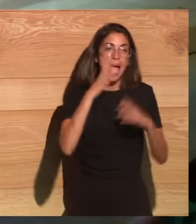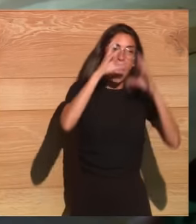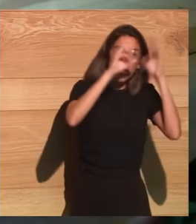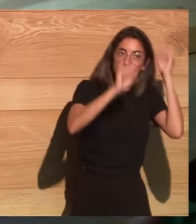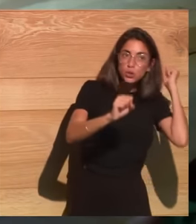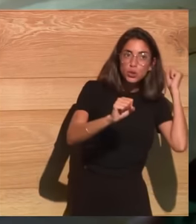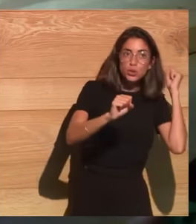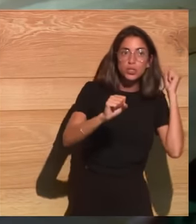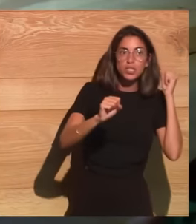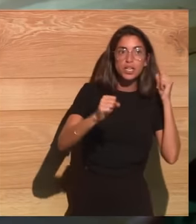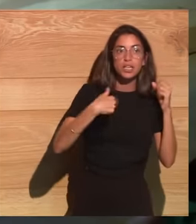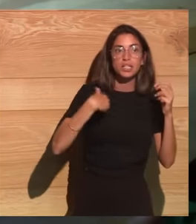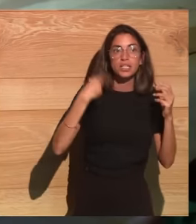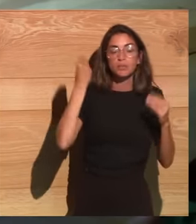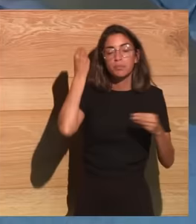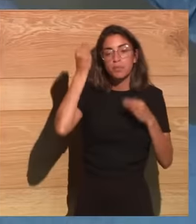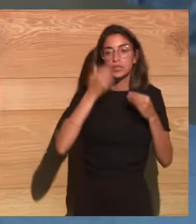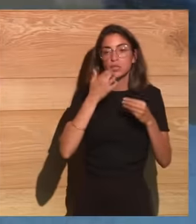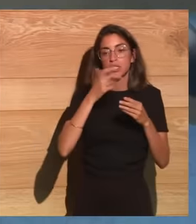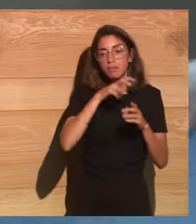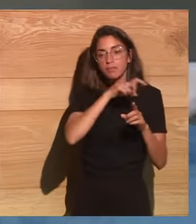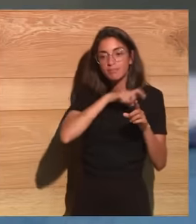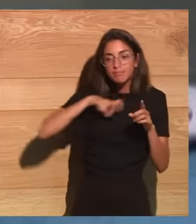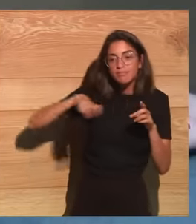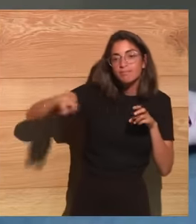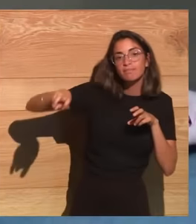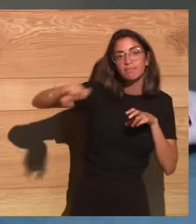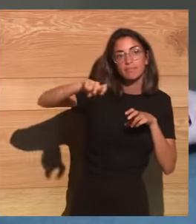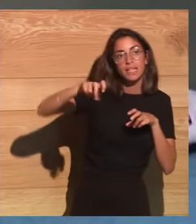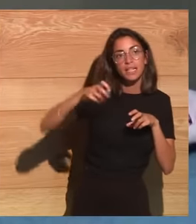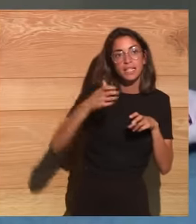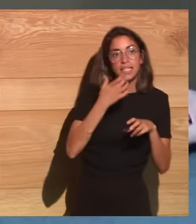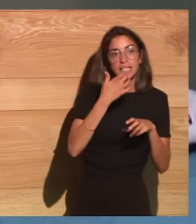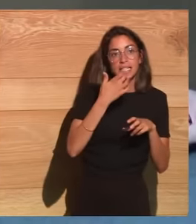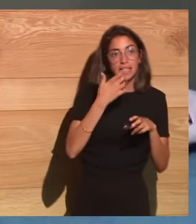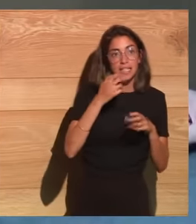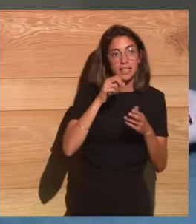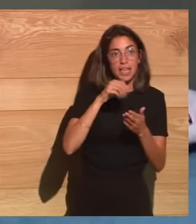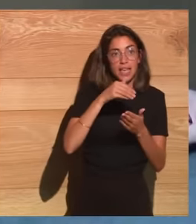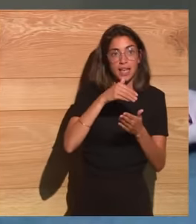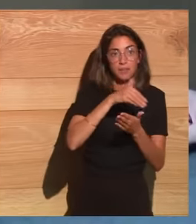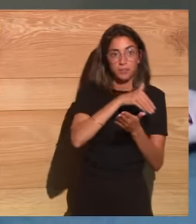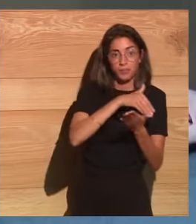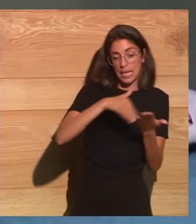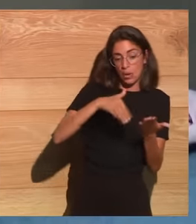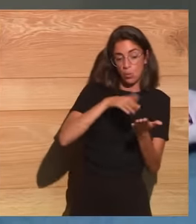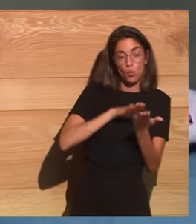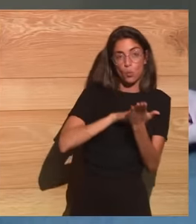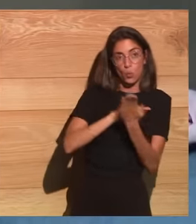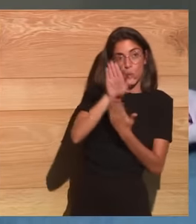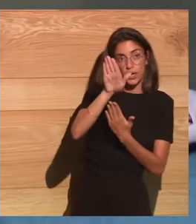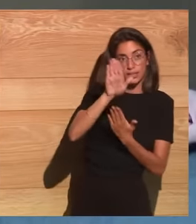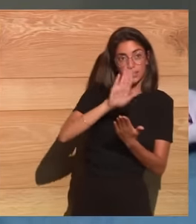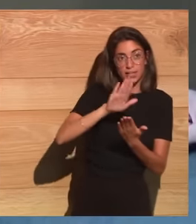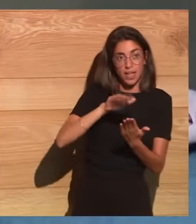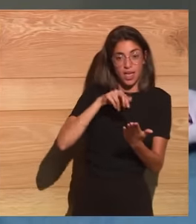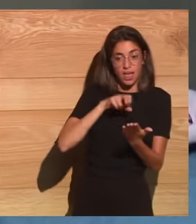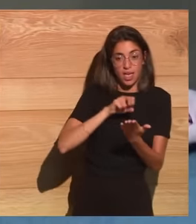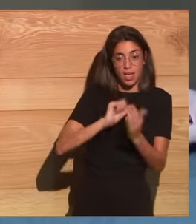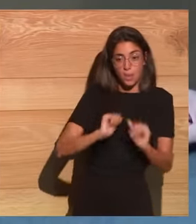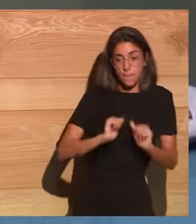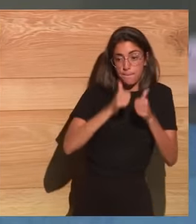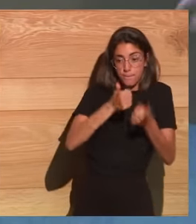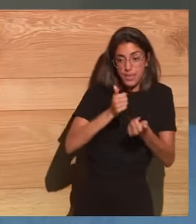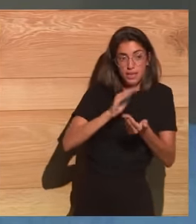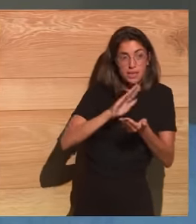No, pero. Fue por el lado de allá. No. Pero... Yo hablo de la Cuesta Moyano. Desde que empieza la Cuesta Moyano. Vamos, o sea, a ver, sabéis que esa parte caseta, ya es. Vamos a ver.